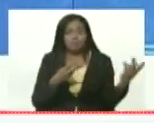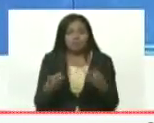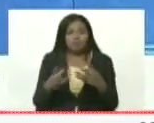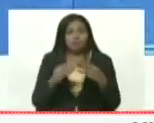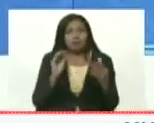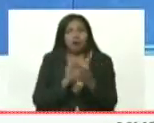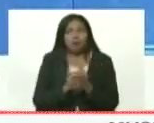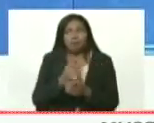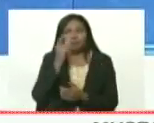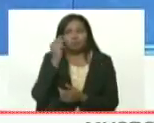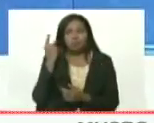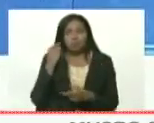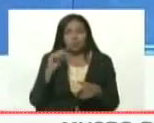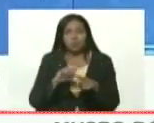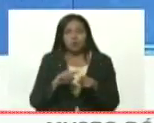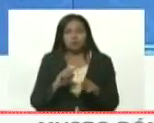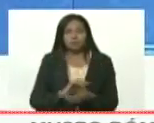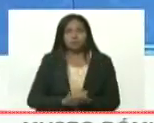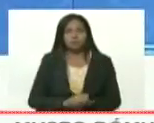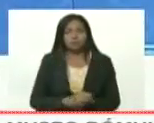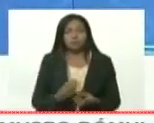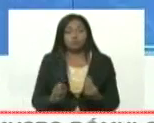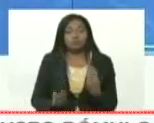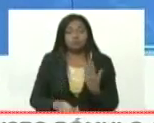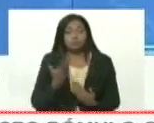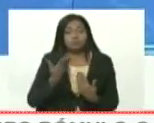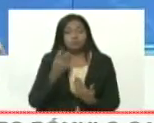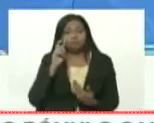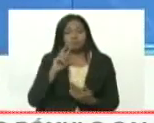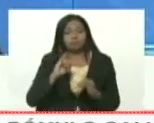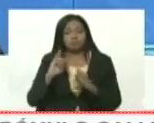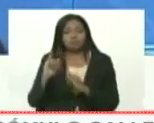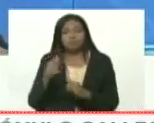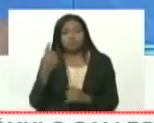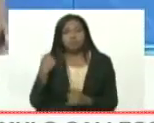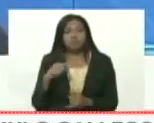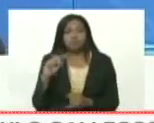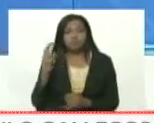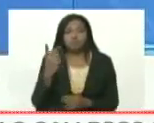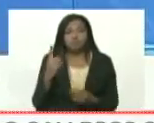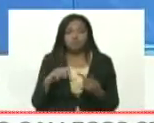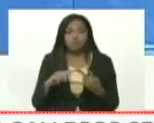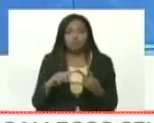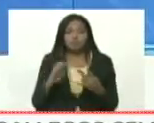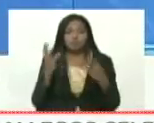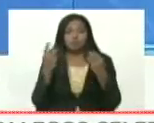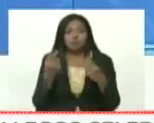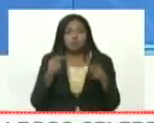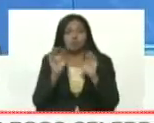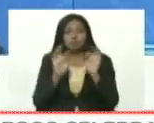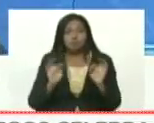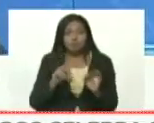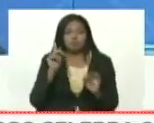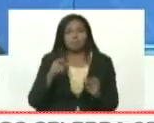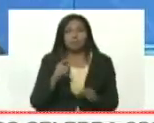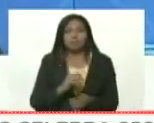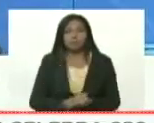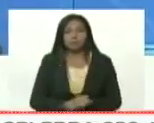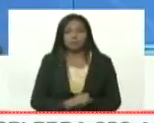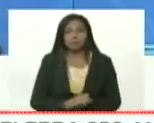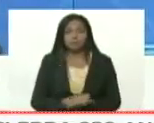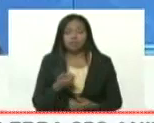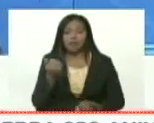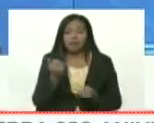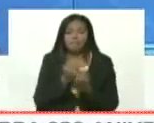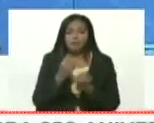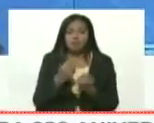compañeros y compañeras. Muy importante, fíjense ustedes, aquí tengo un segundo punto de cuenta. También es la